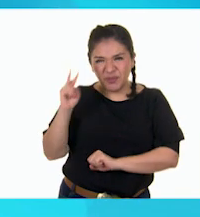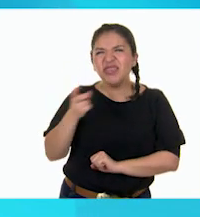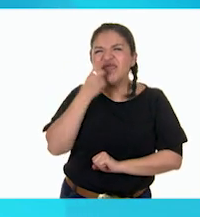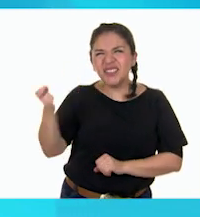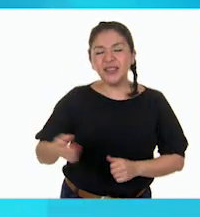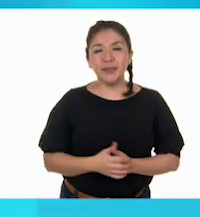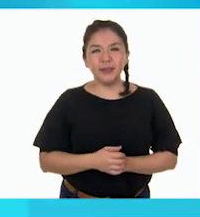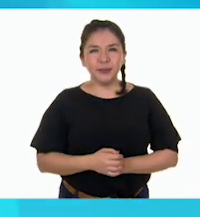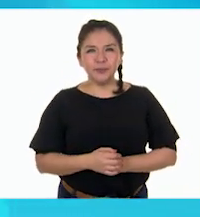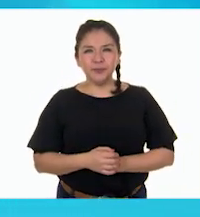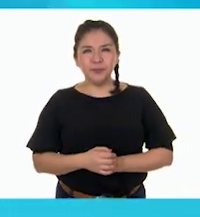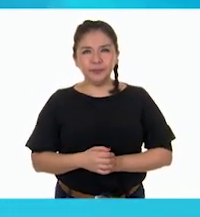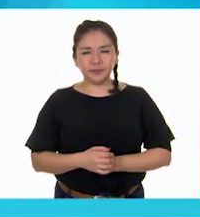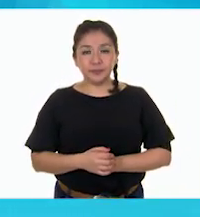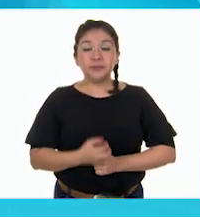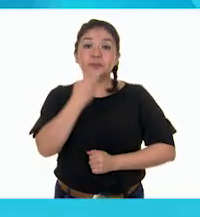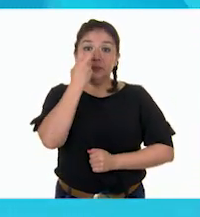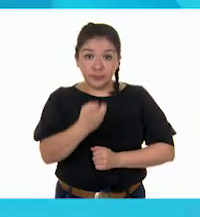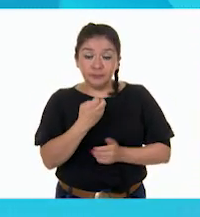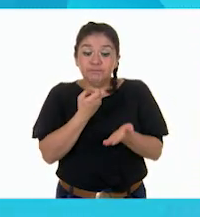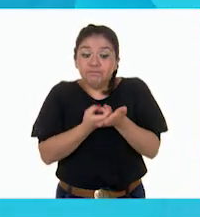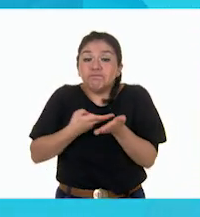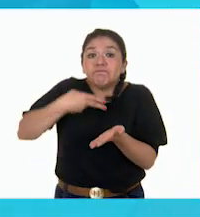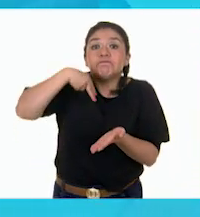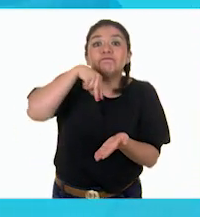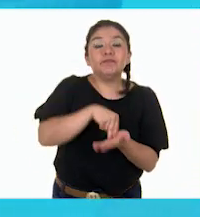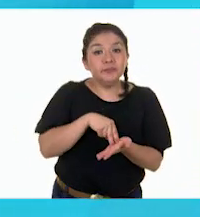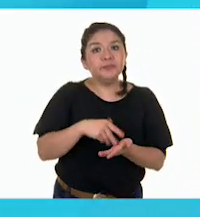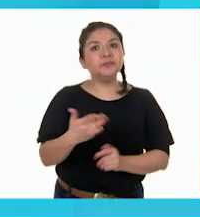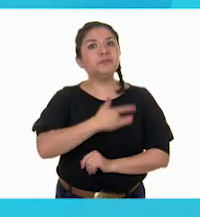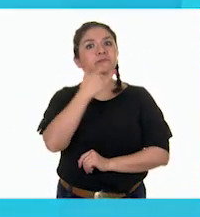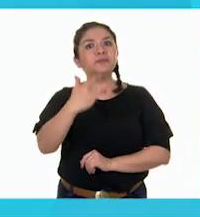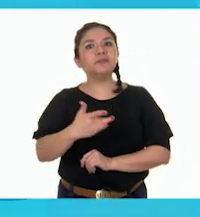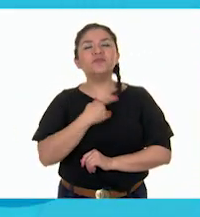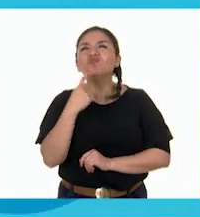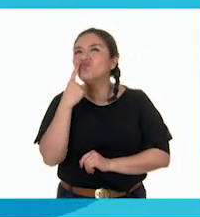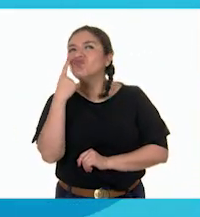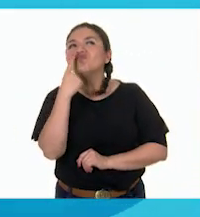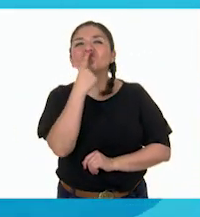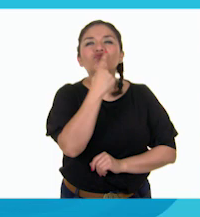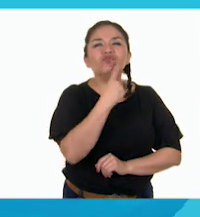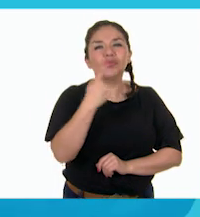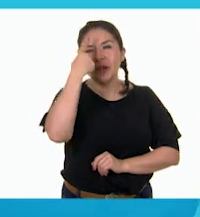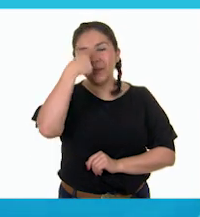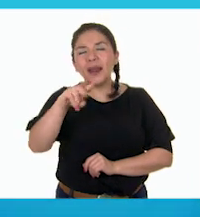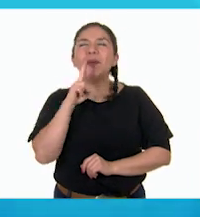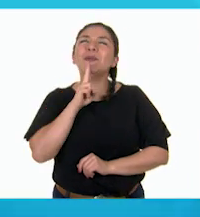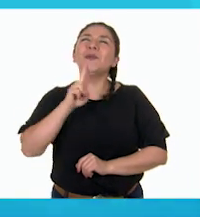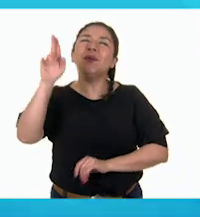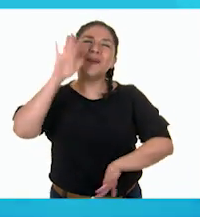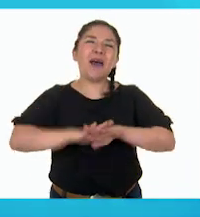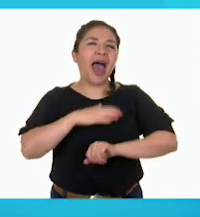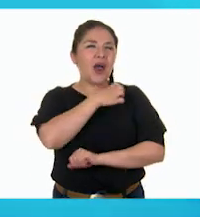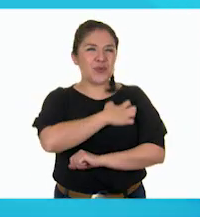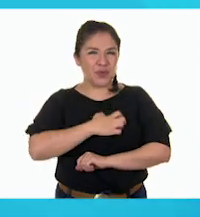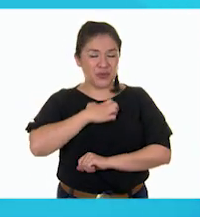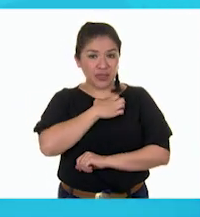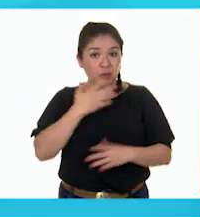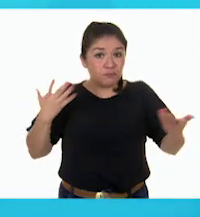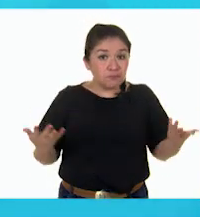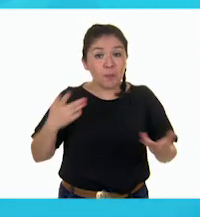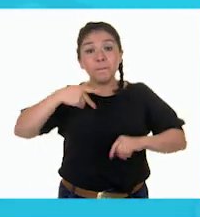Ajá, dice, así que se levantó sobre las patas traseras estirando el hocico y soltando un silbido de alegría.